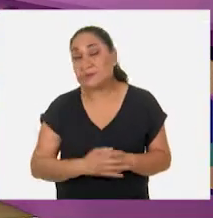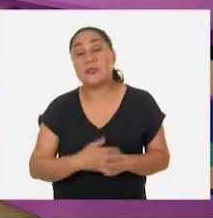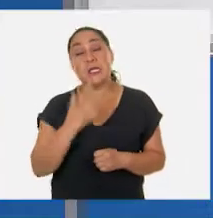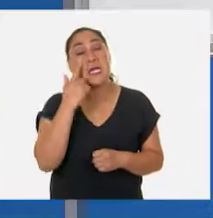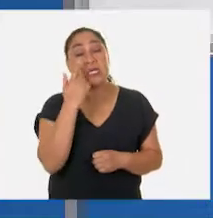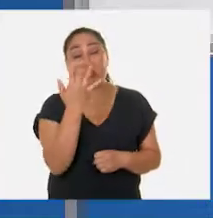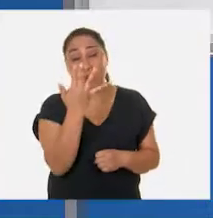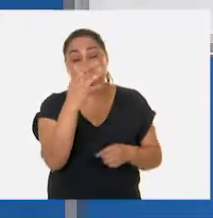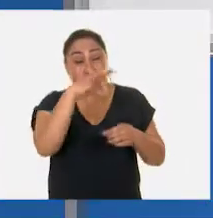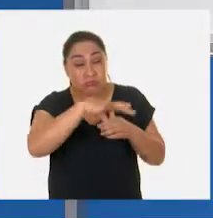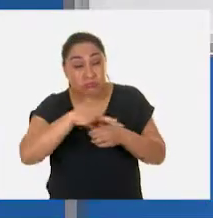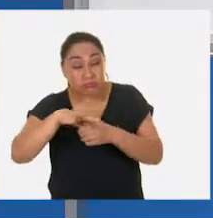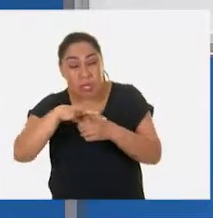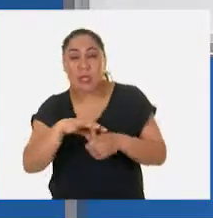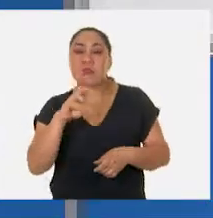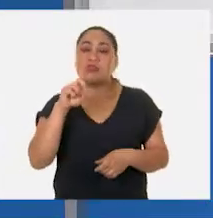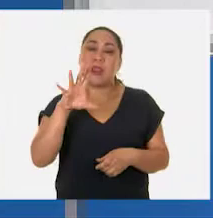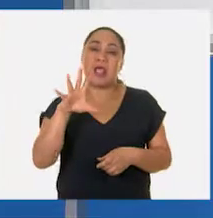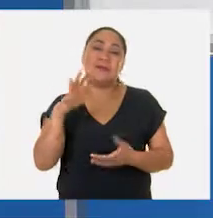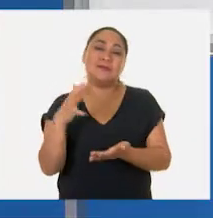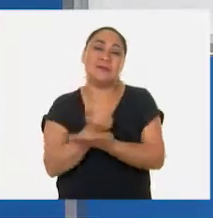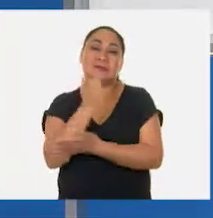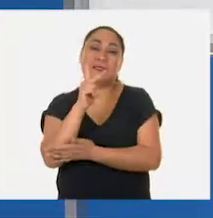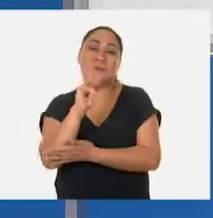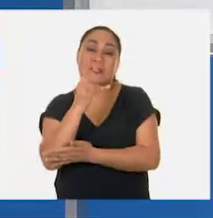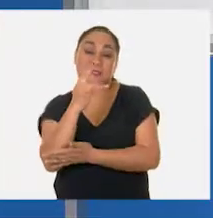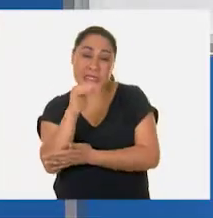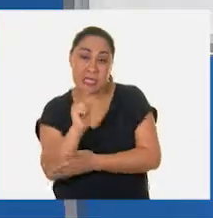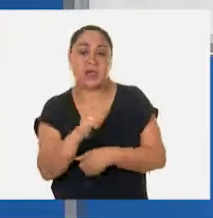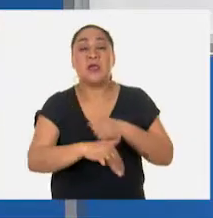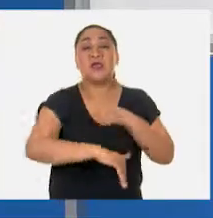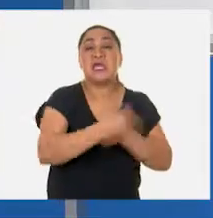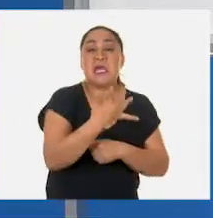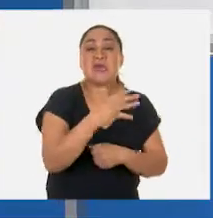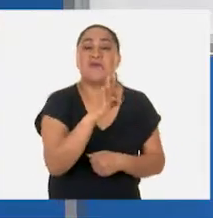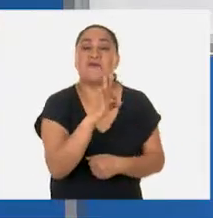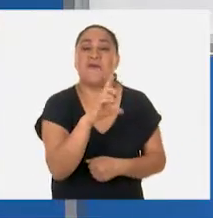votos, 35 fueron por el nombre de Panchita y 15 por el de Florencia.